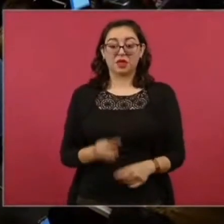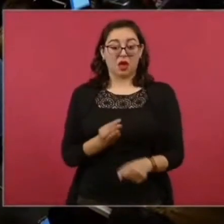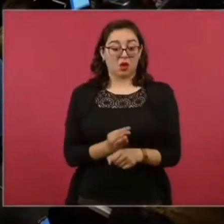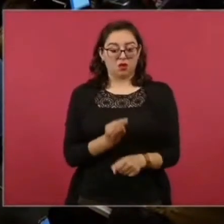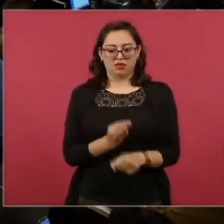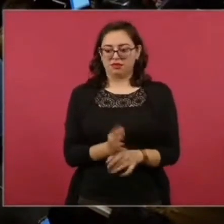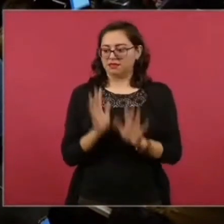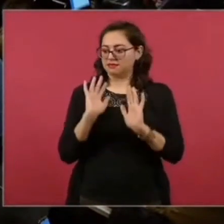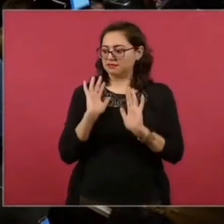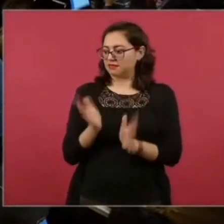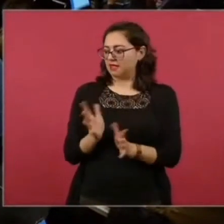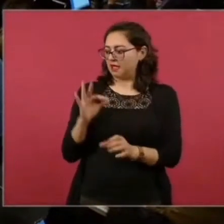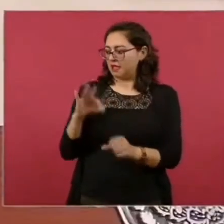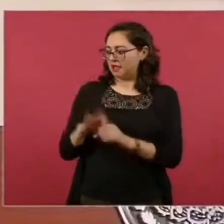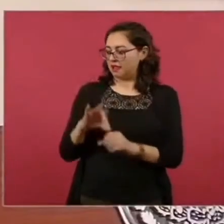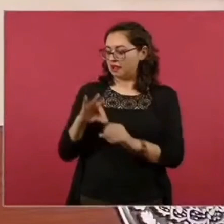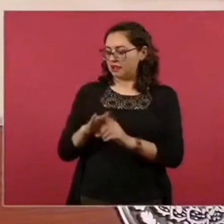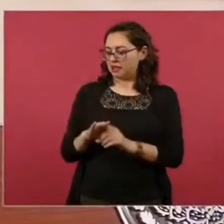moderados,